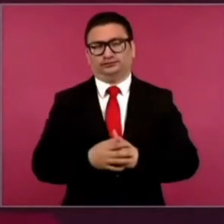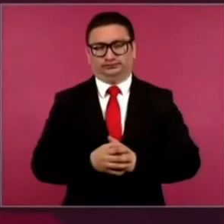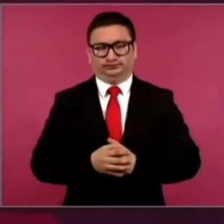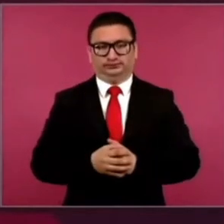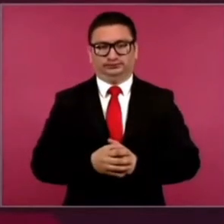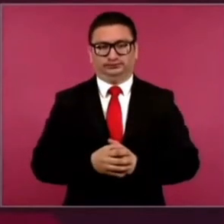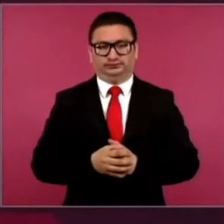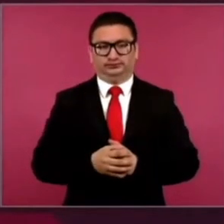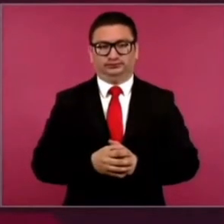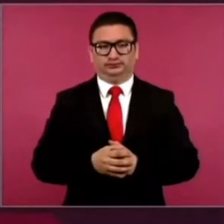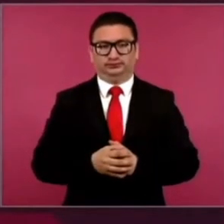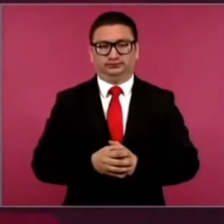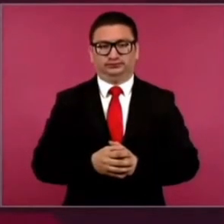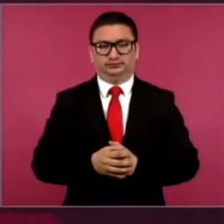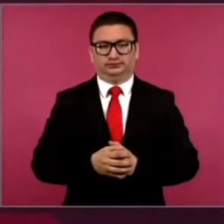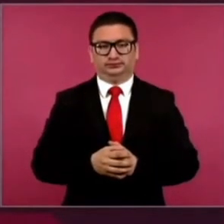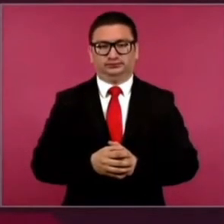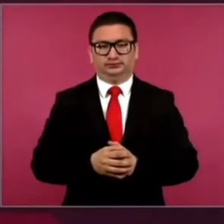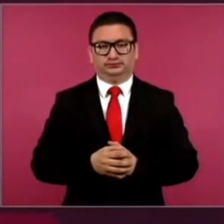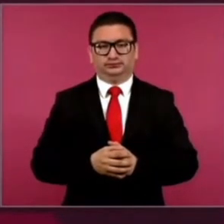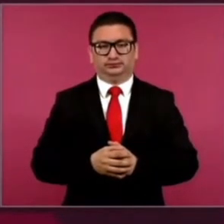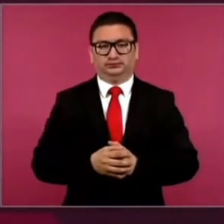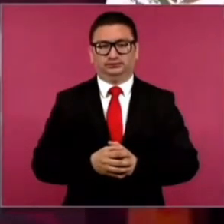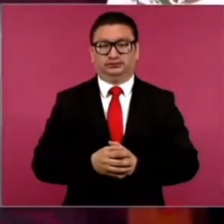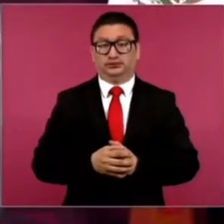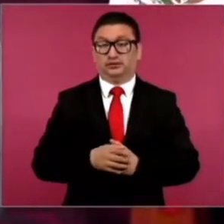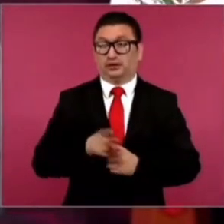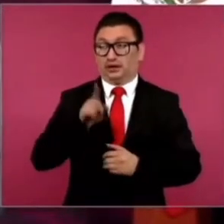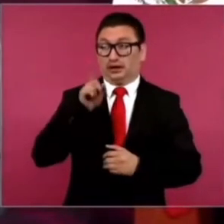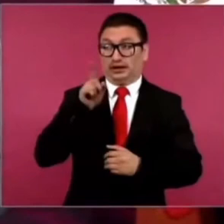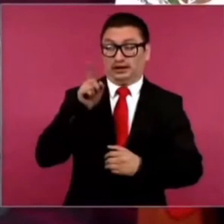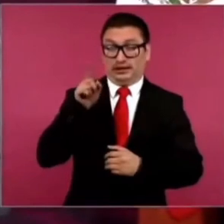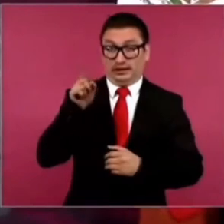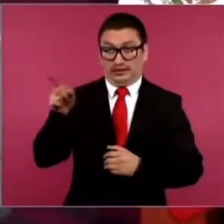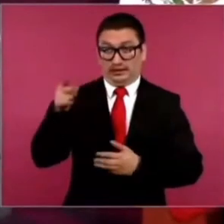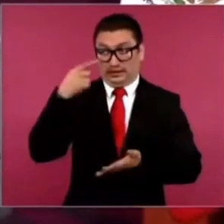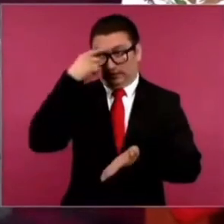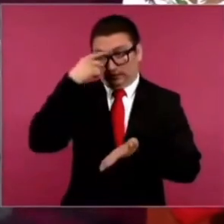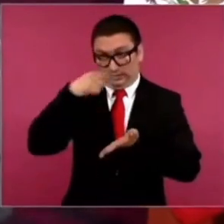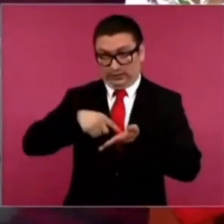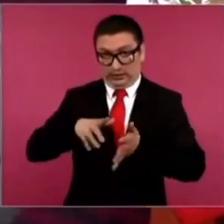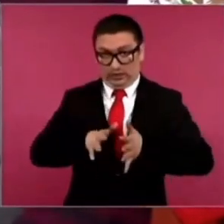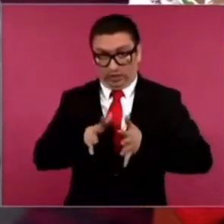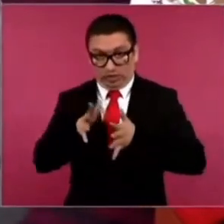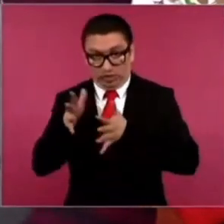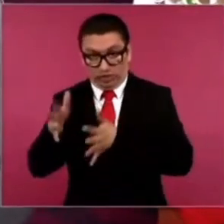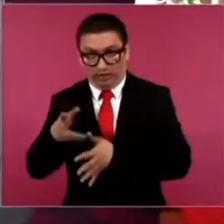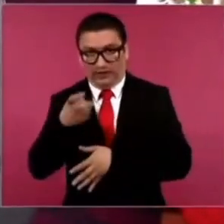que el riesgo es creerle a, ¿cómo se llama esta?